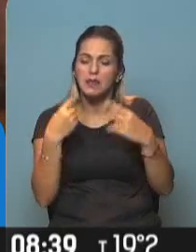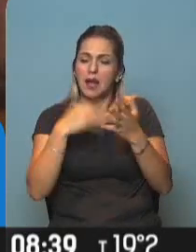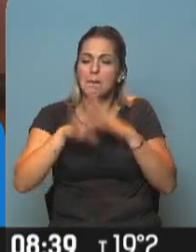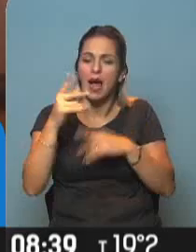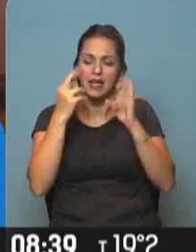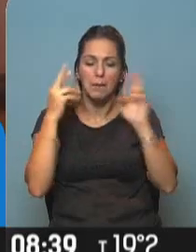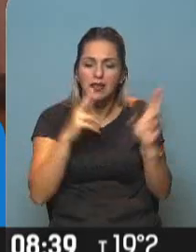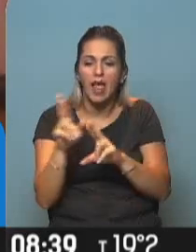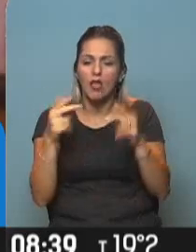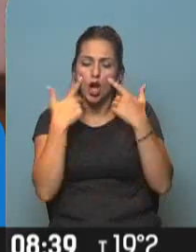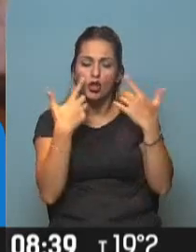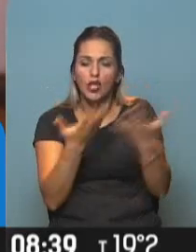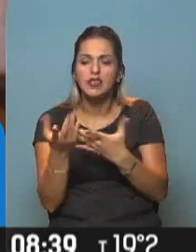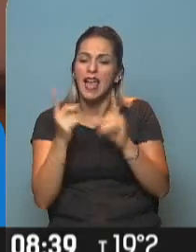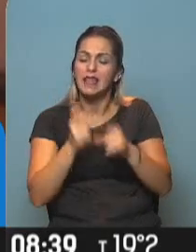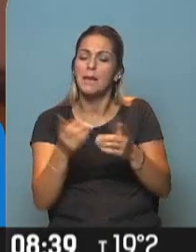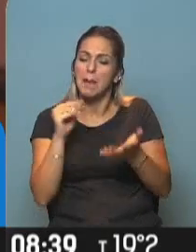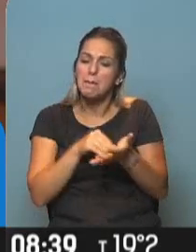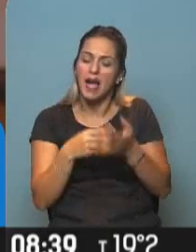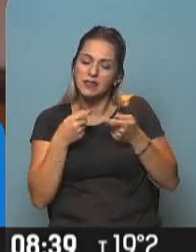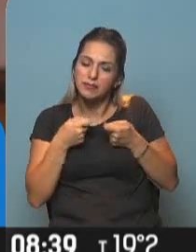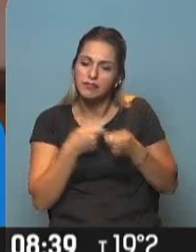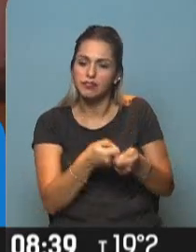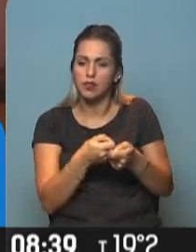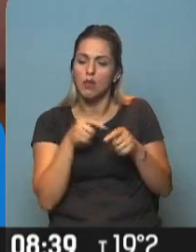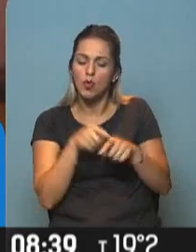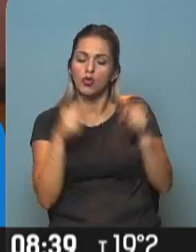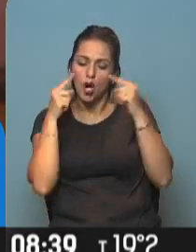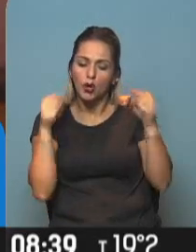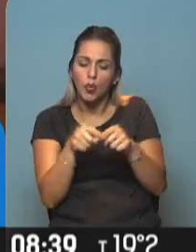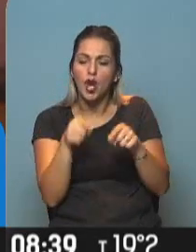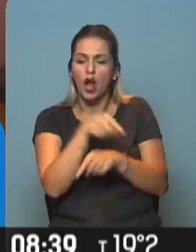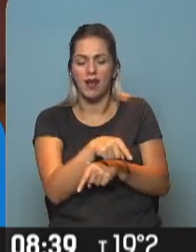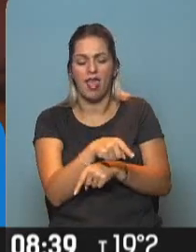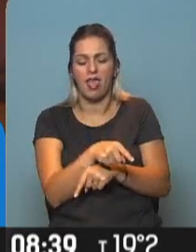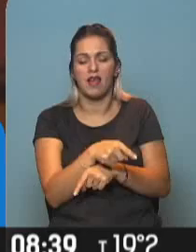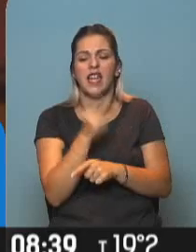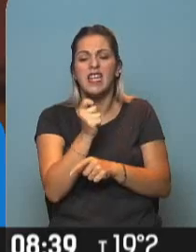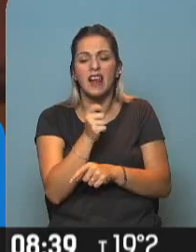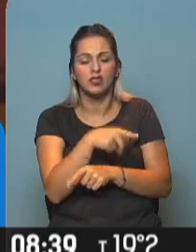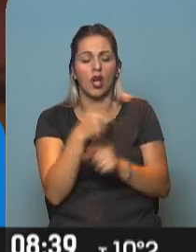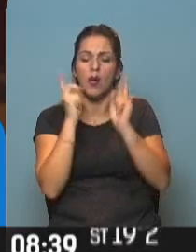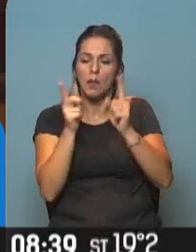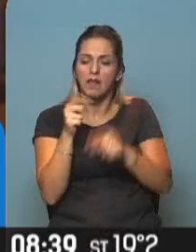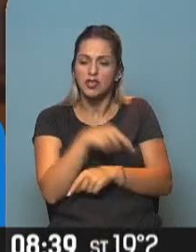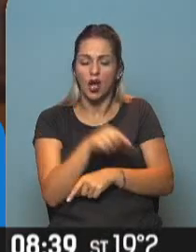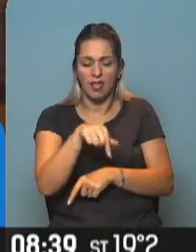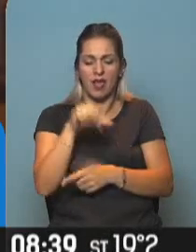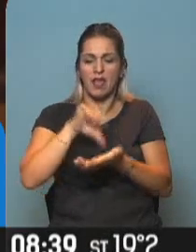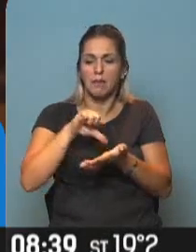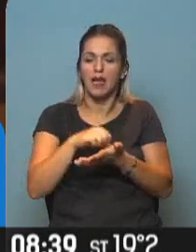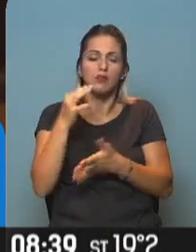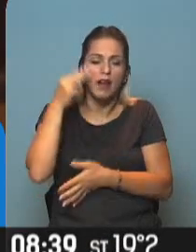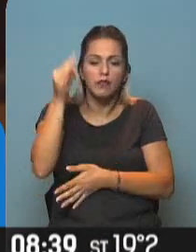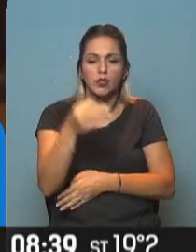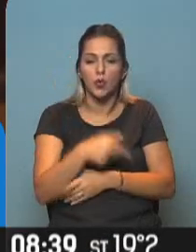reconocida pero también más exigente estamos poniendo mucho el foco en la formación docente quienes son los futuros docentes del país y